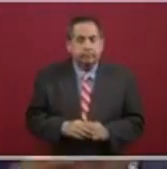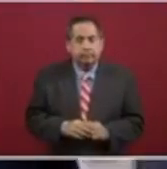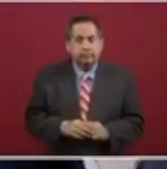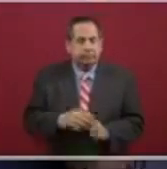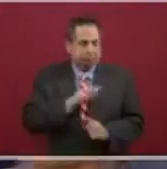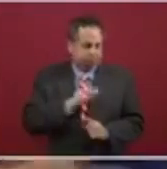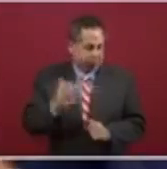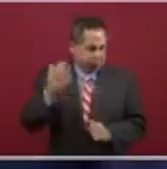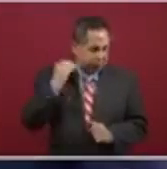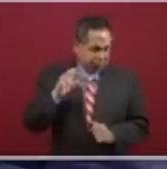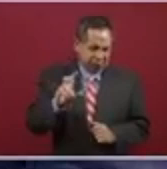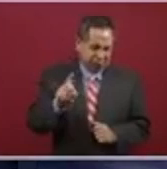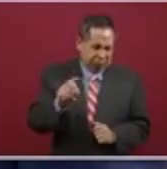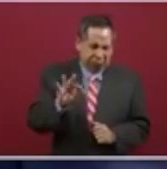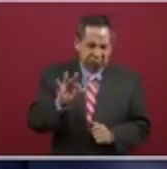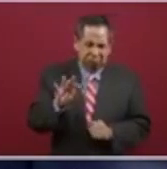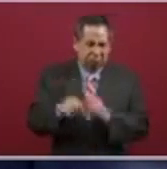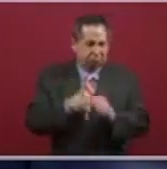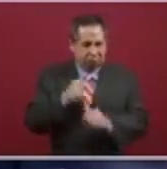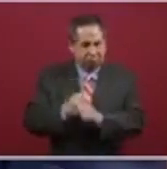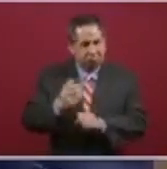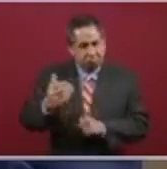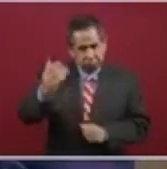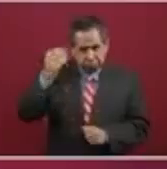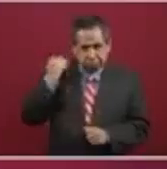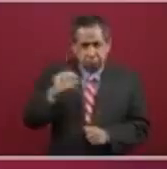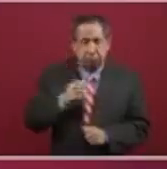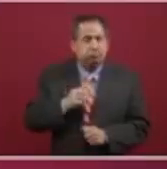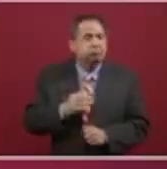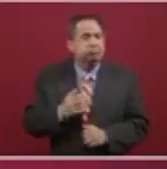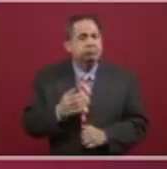hace 30, 40 años, ¿sí?,